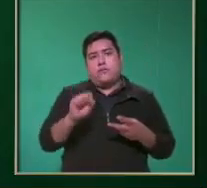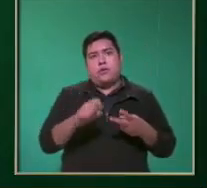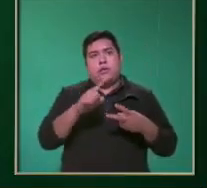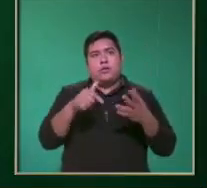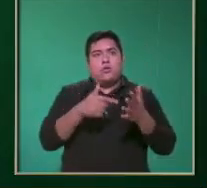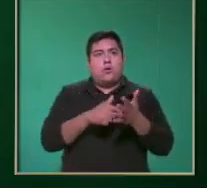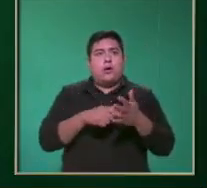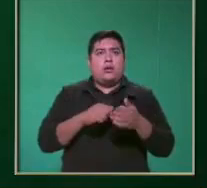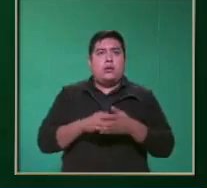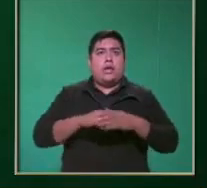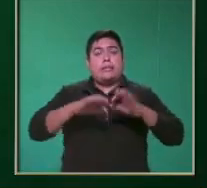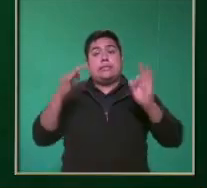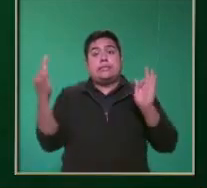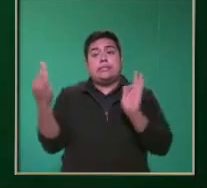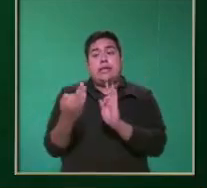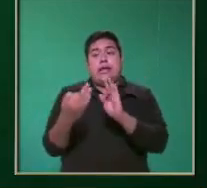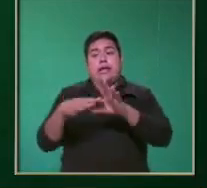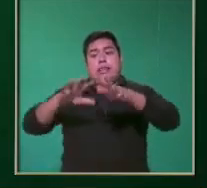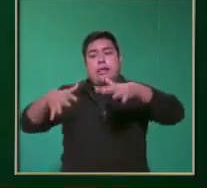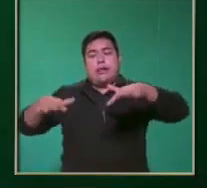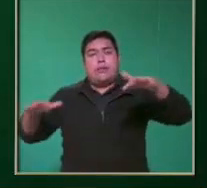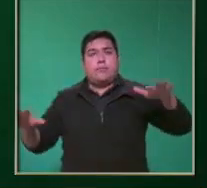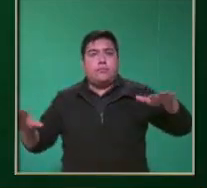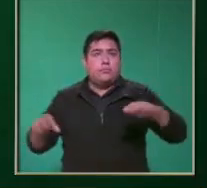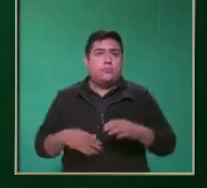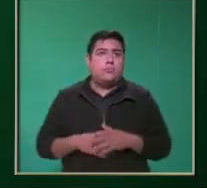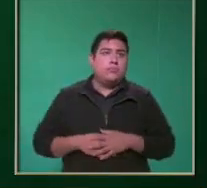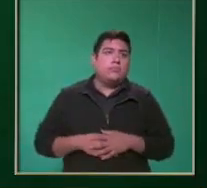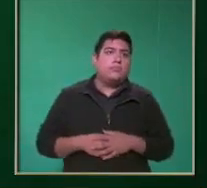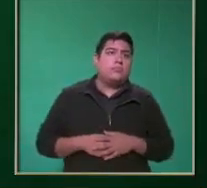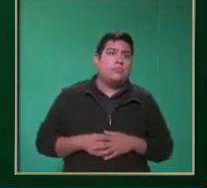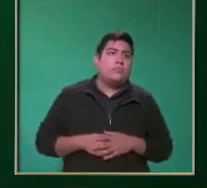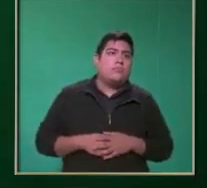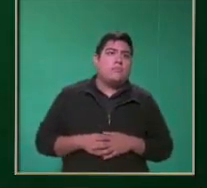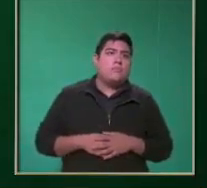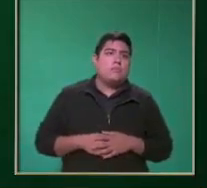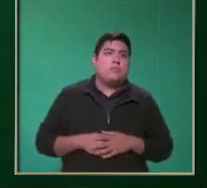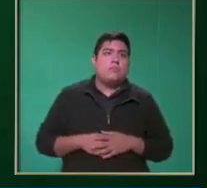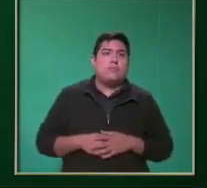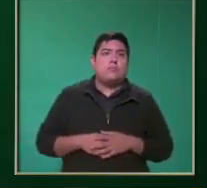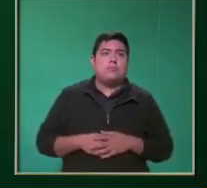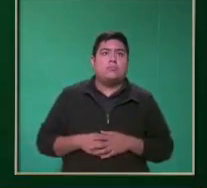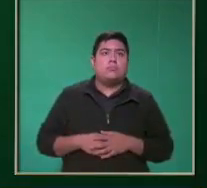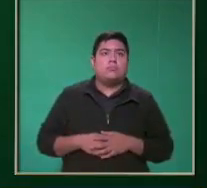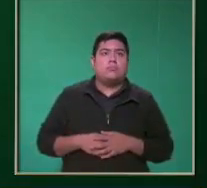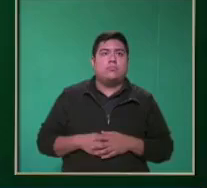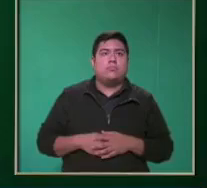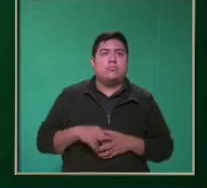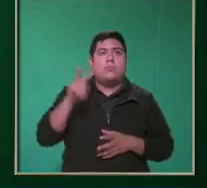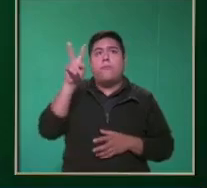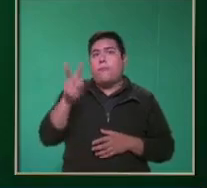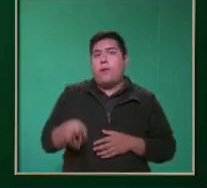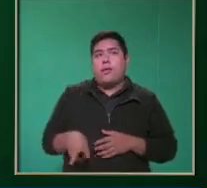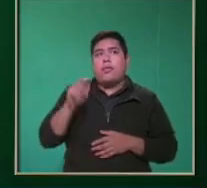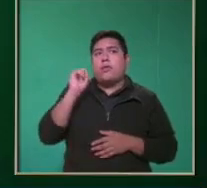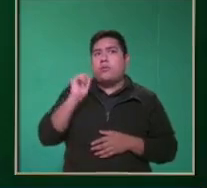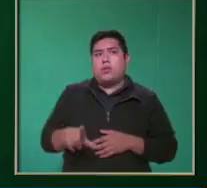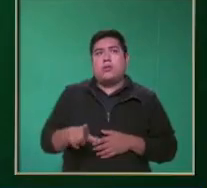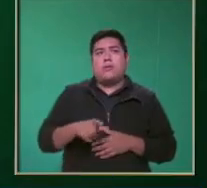encuentran ubicadas en las zonas costeras y en la plataforma continental, respectivamente. Verdadero